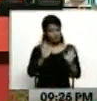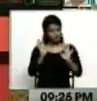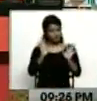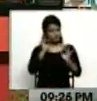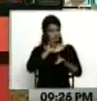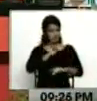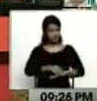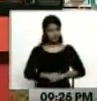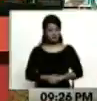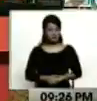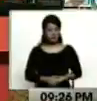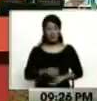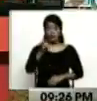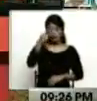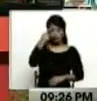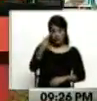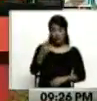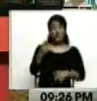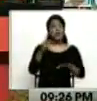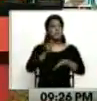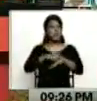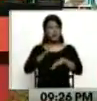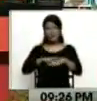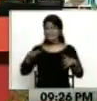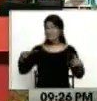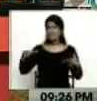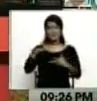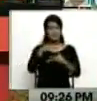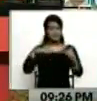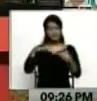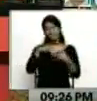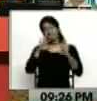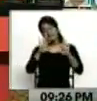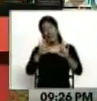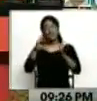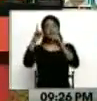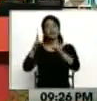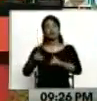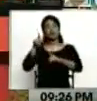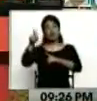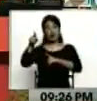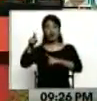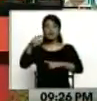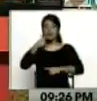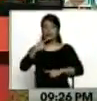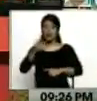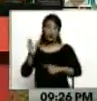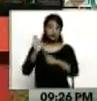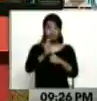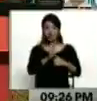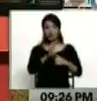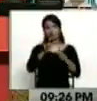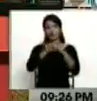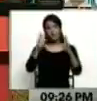compañero la causa principal de esta gravísima crisis es la decisión oficial de imponer a los venezolanos un proyecto